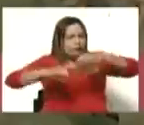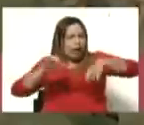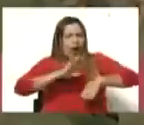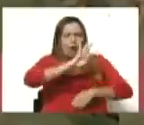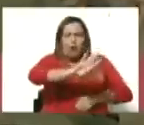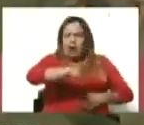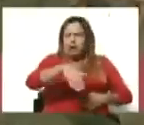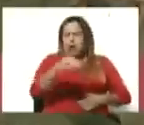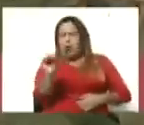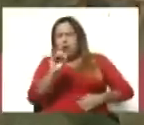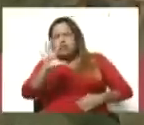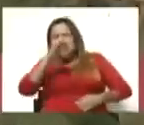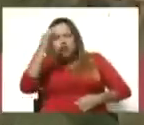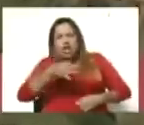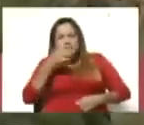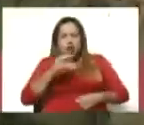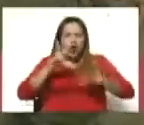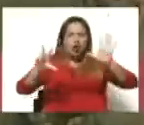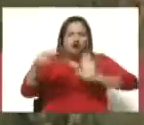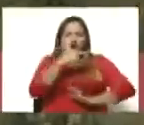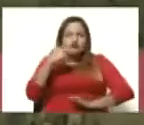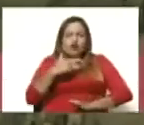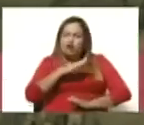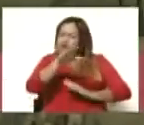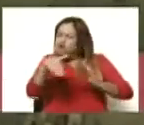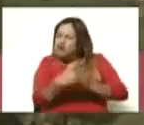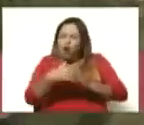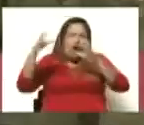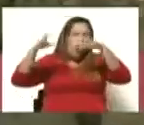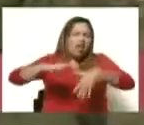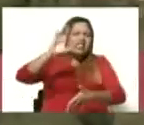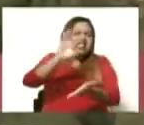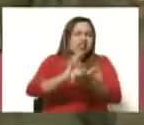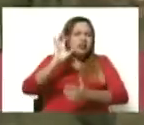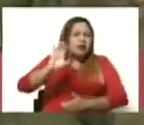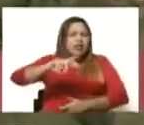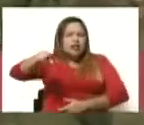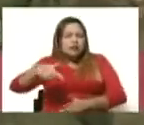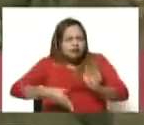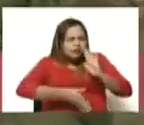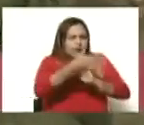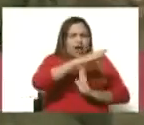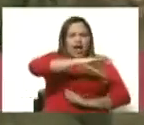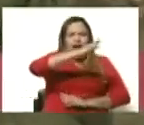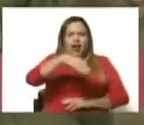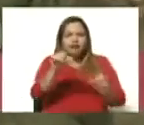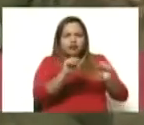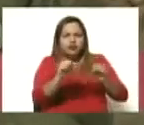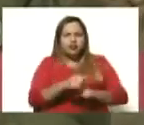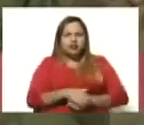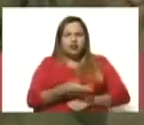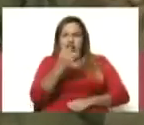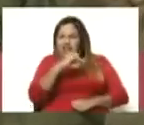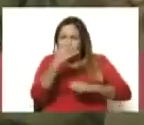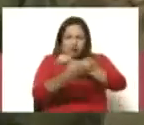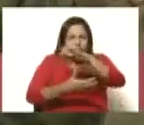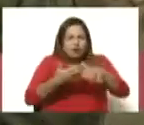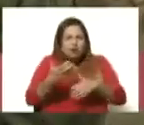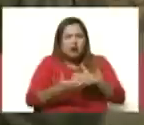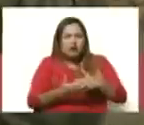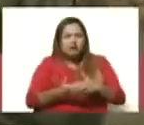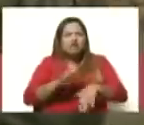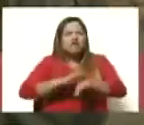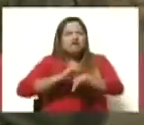tarde de aquel 8 de octubre toda la región central del país. Y luego se fue para los Andes. Y ocasionó la catástrofe ¿Producto de